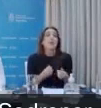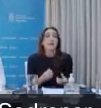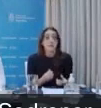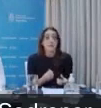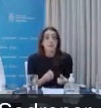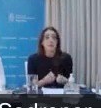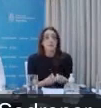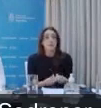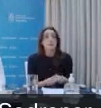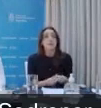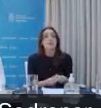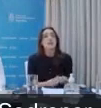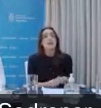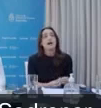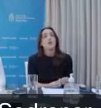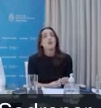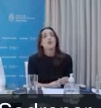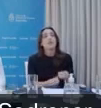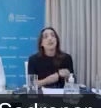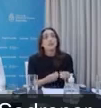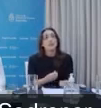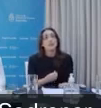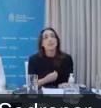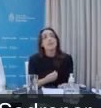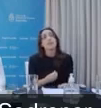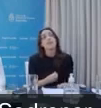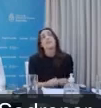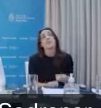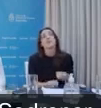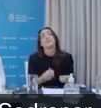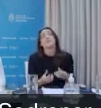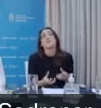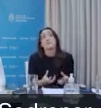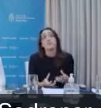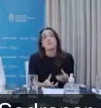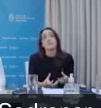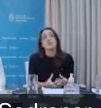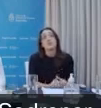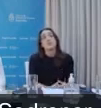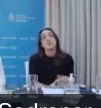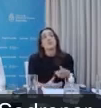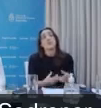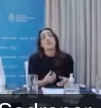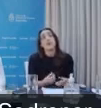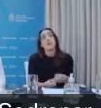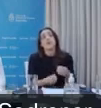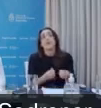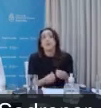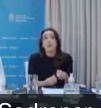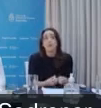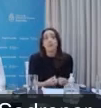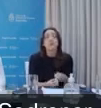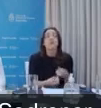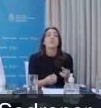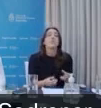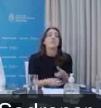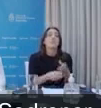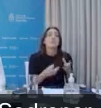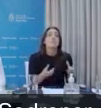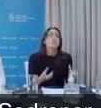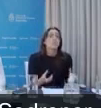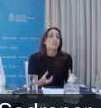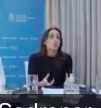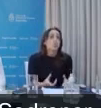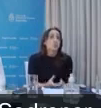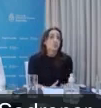no van a ser singulares, digamos, ¿no? No vamos a poder pensar en estas singularidades y nuestros dispositivos, ¿no?, nuestras políticas públicas van a tener una falta porque no